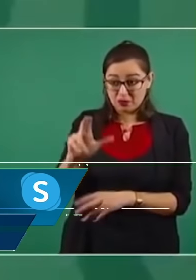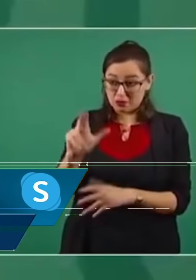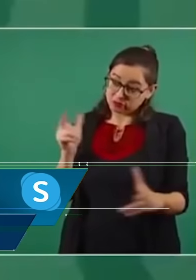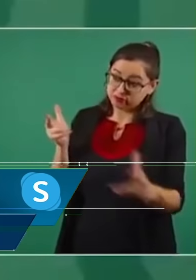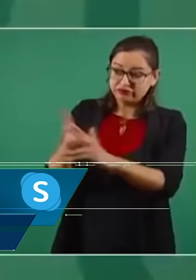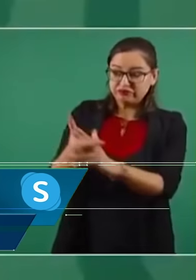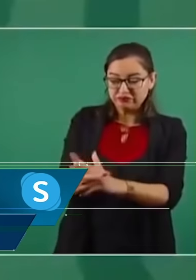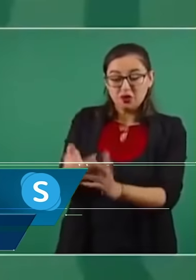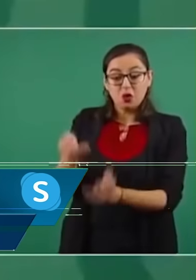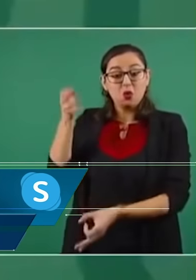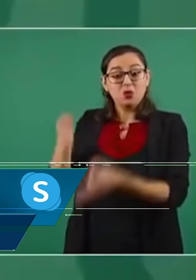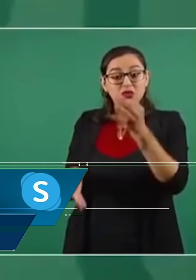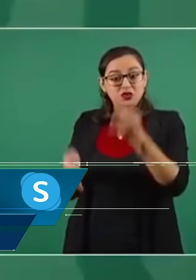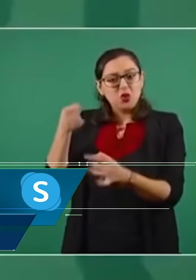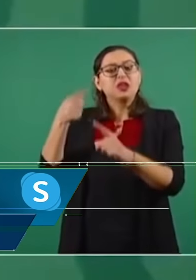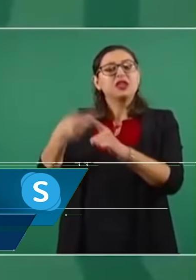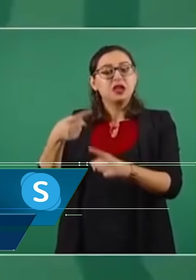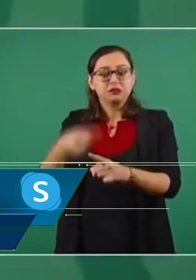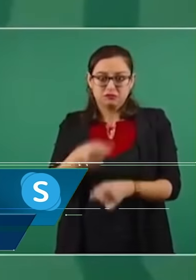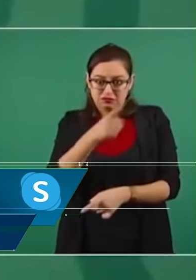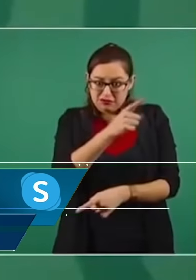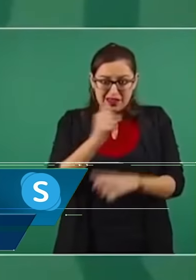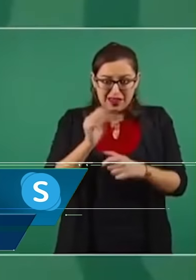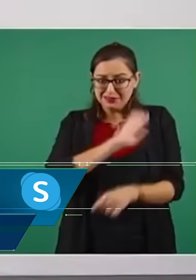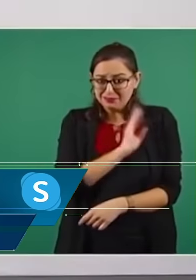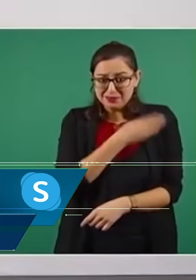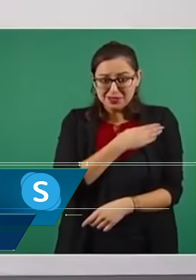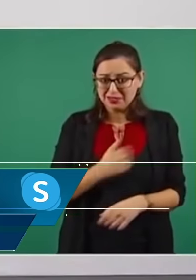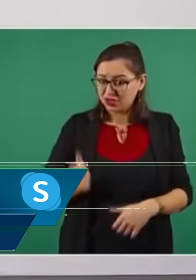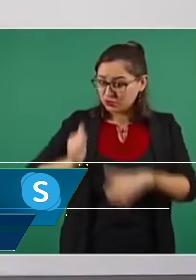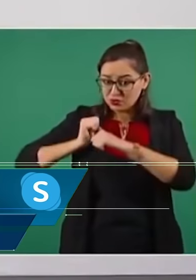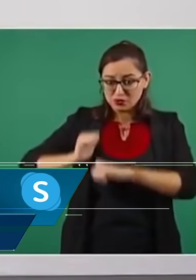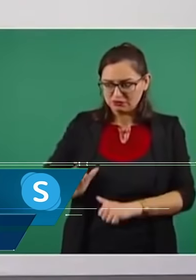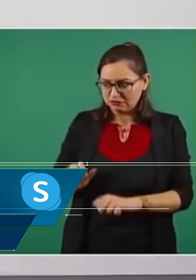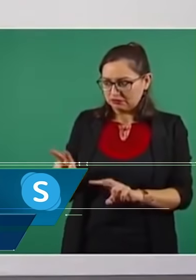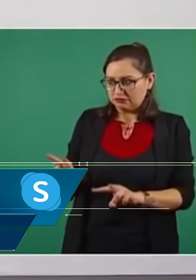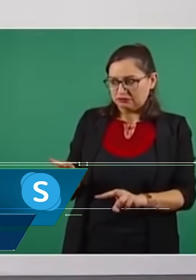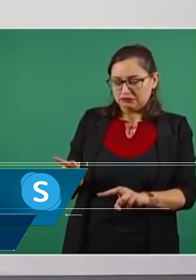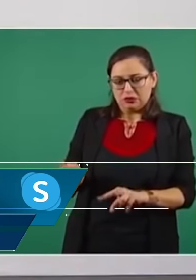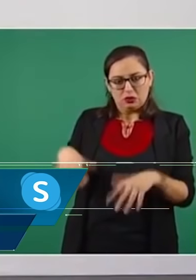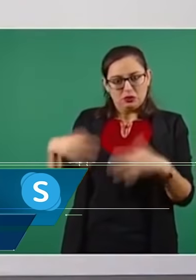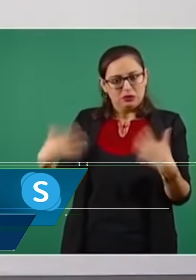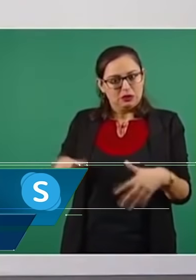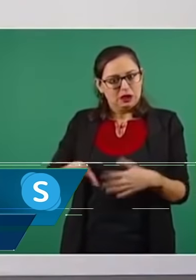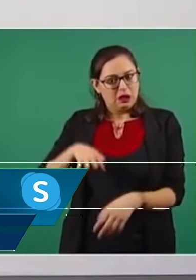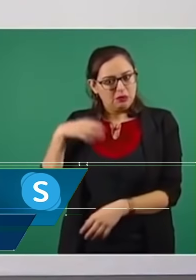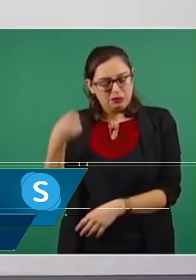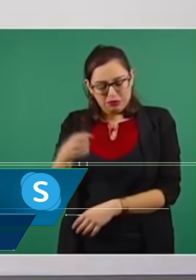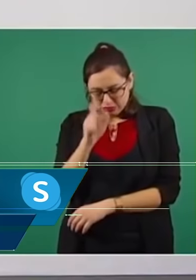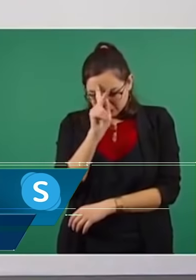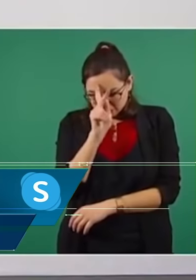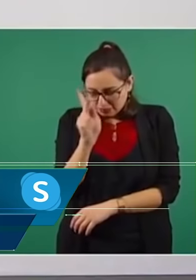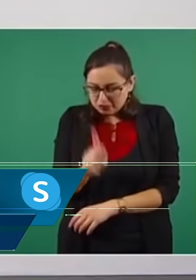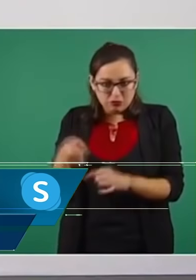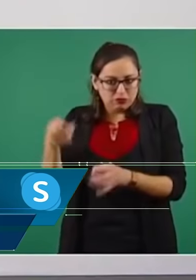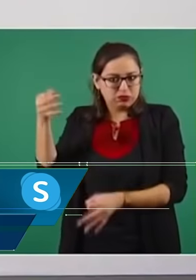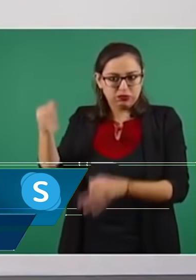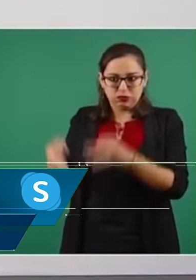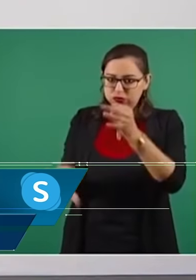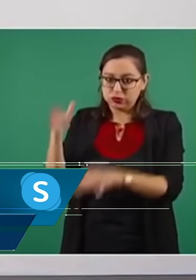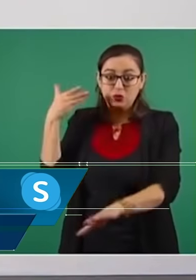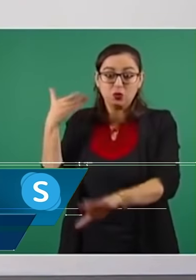de Michoacán, Guanajuato, Aguascalientes, Jalisco y alguno más. El número dos